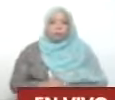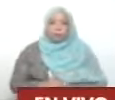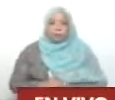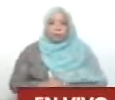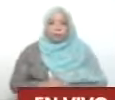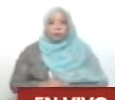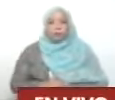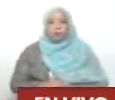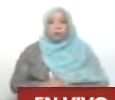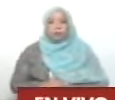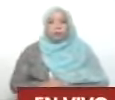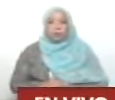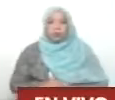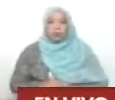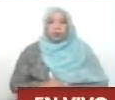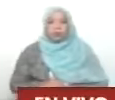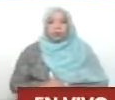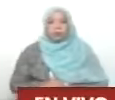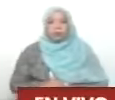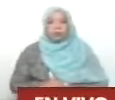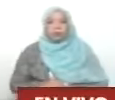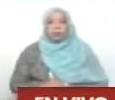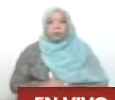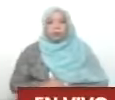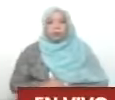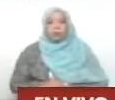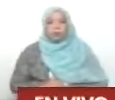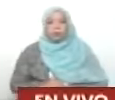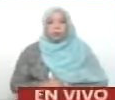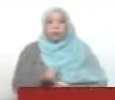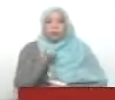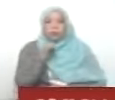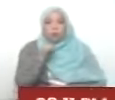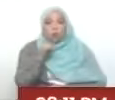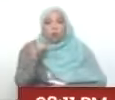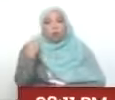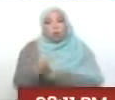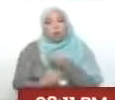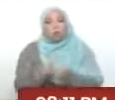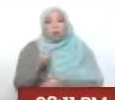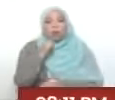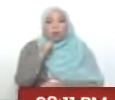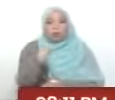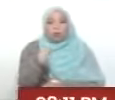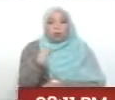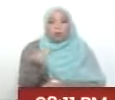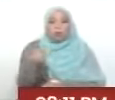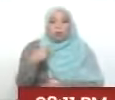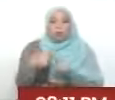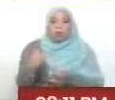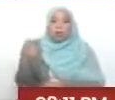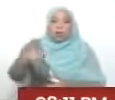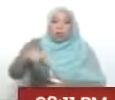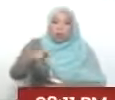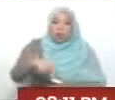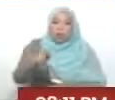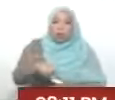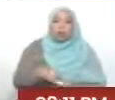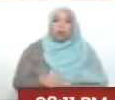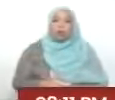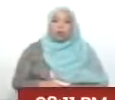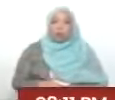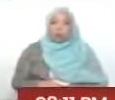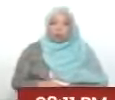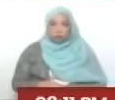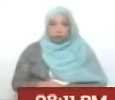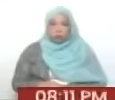perseverar en ese camino. Porque yo veo a los patarucos más patarucos que nunca.